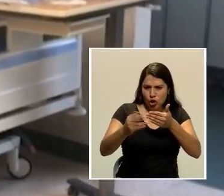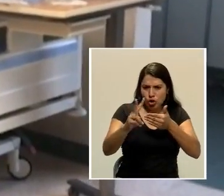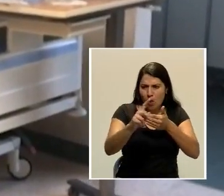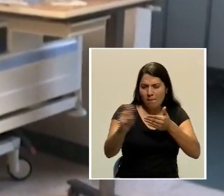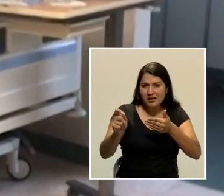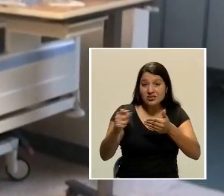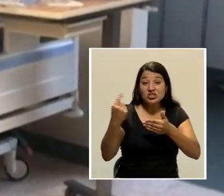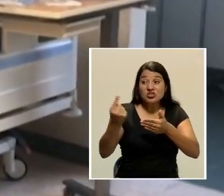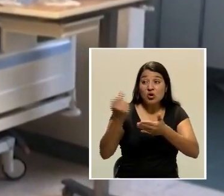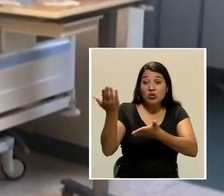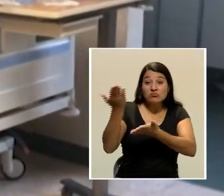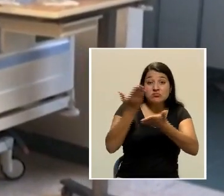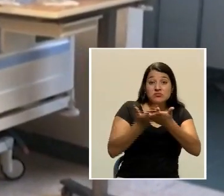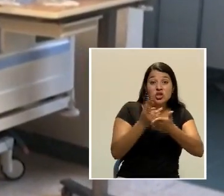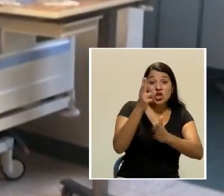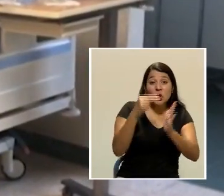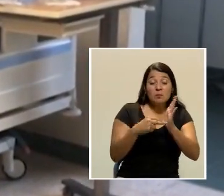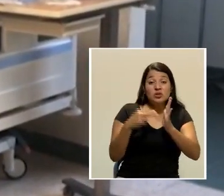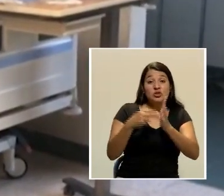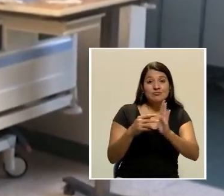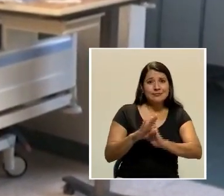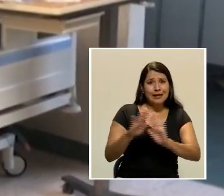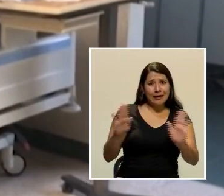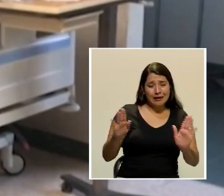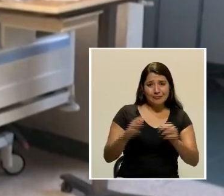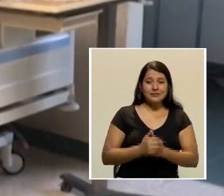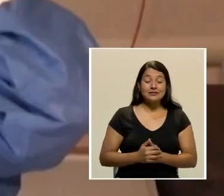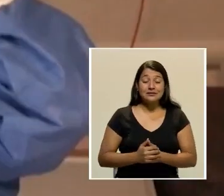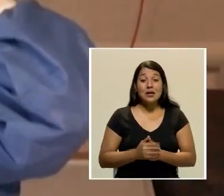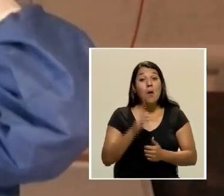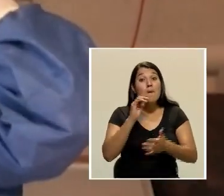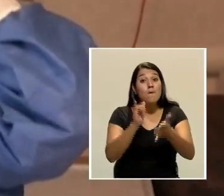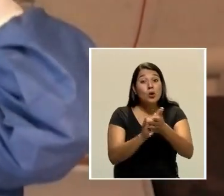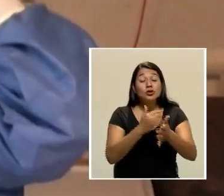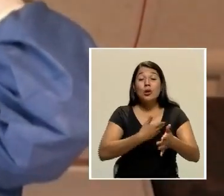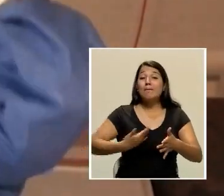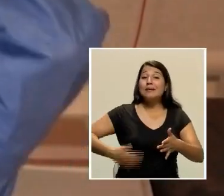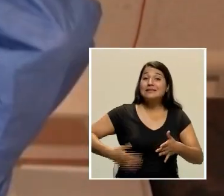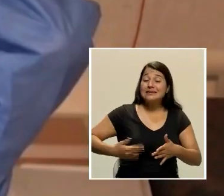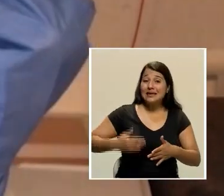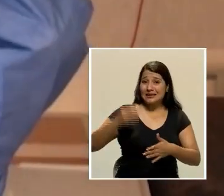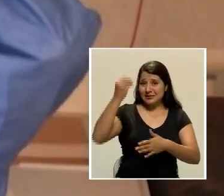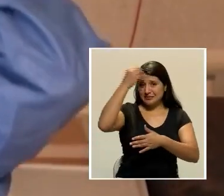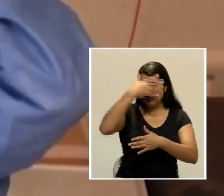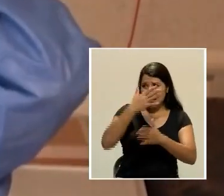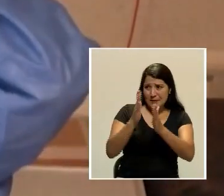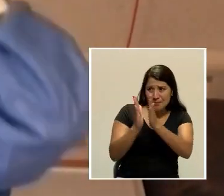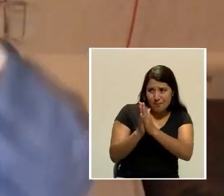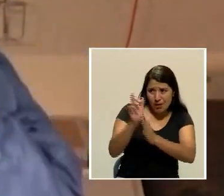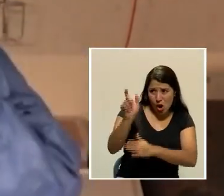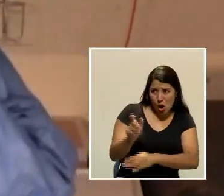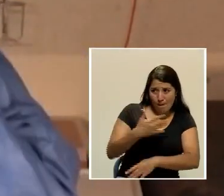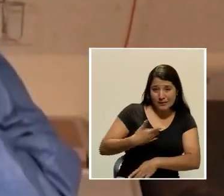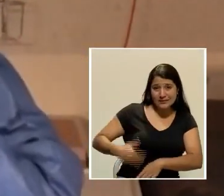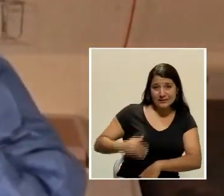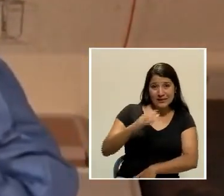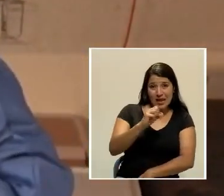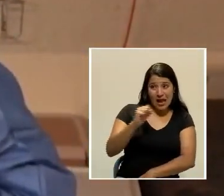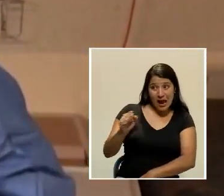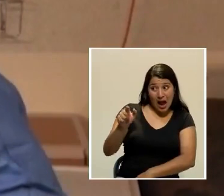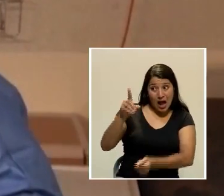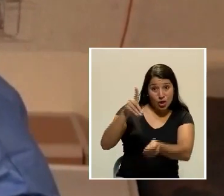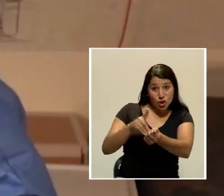institución contrató 12 millones de cubrebocas a 2 proveedores inexpertos en la venta de equipo médico. Sin embargo, a 2 meses de